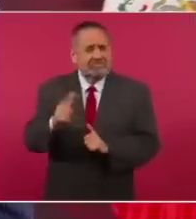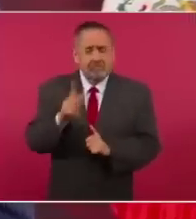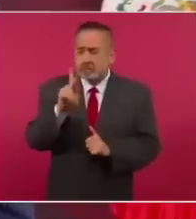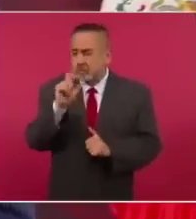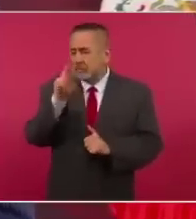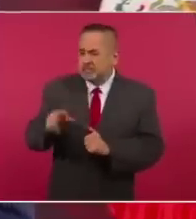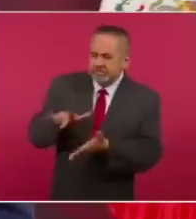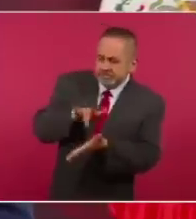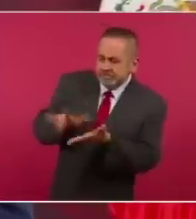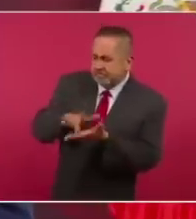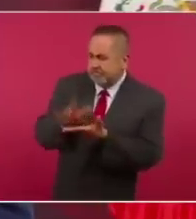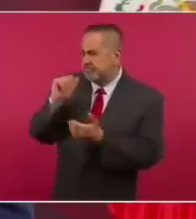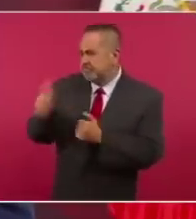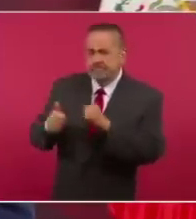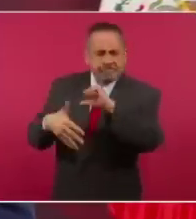para apoyar